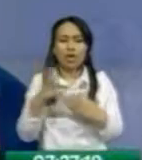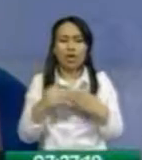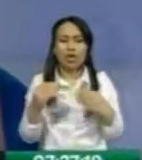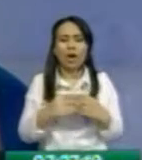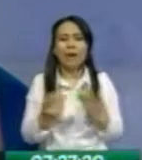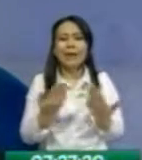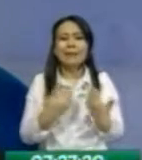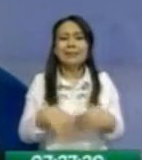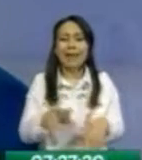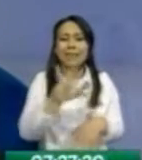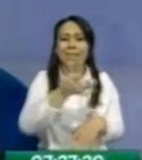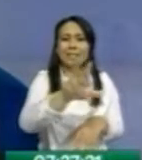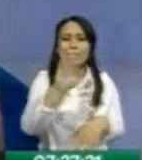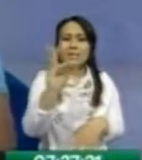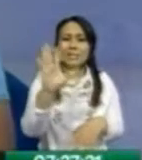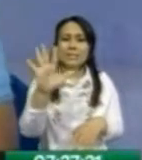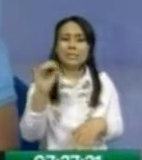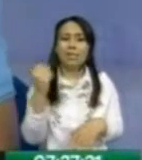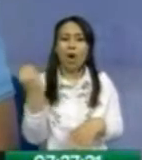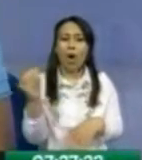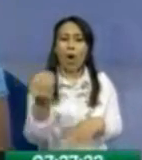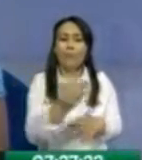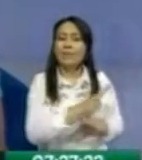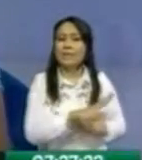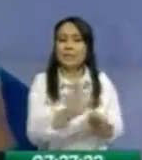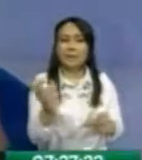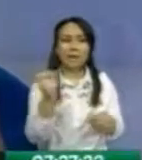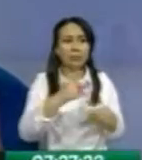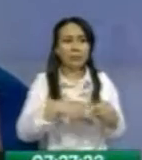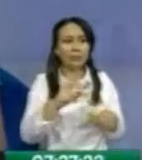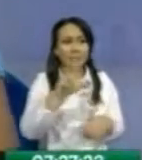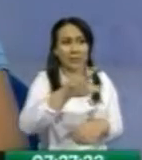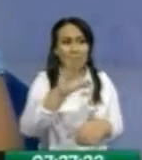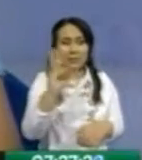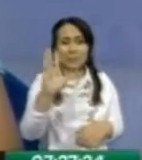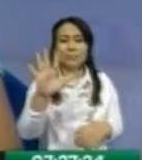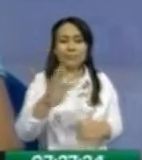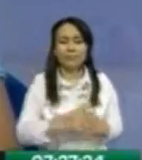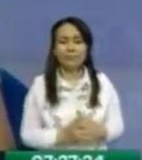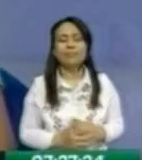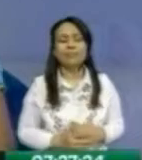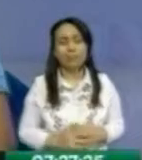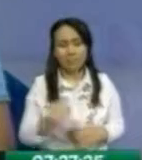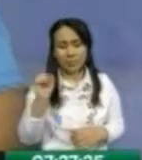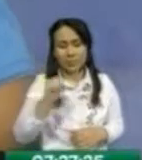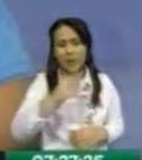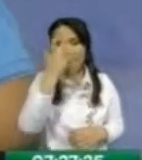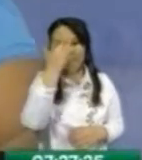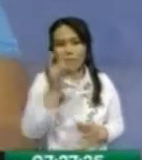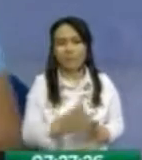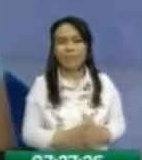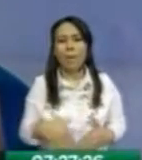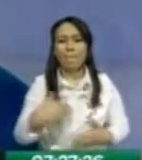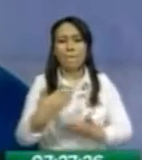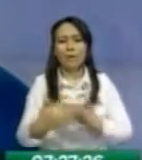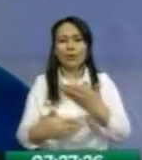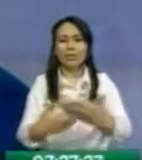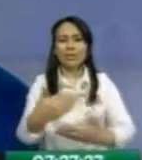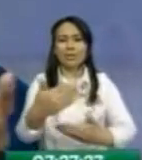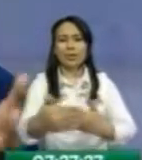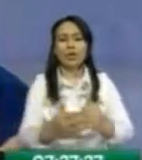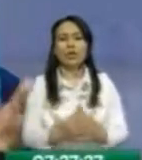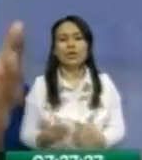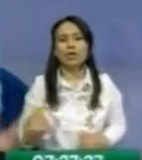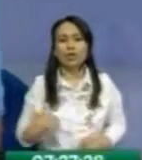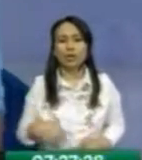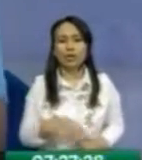ya 365 jóvenes ya son beneficiarios de este programa. ¿Apenas 365? Sí, ha sido por un proceso en el que